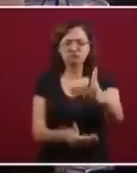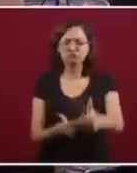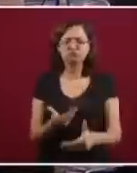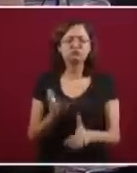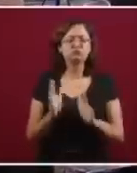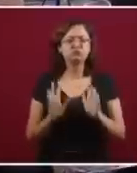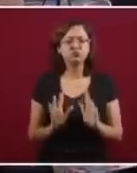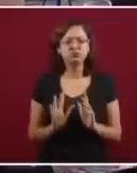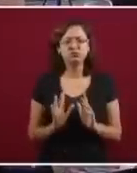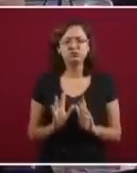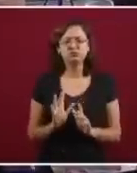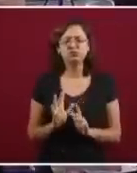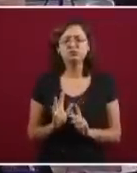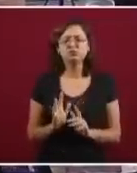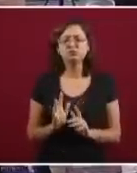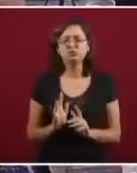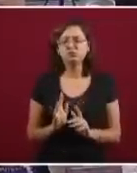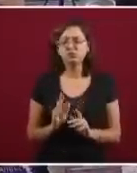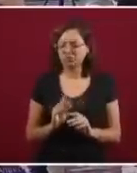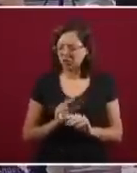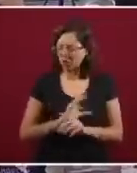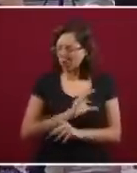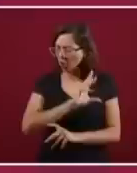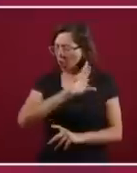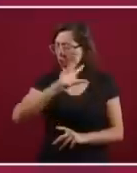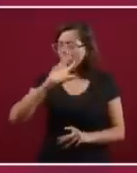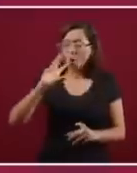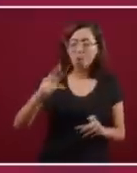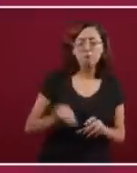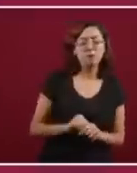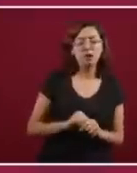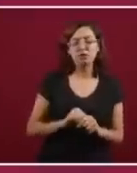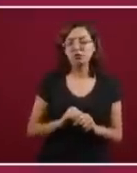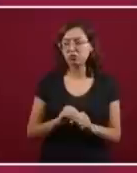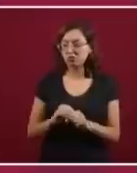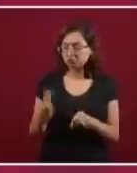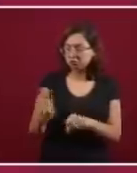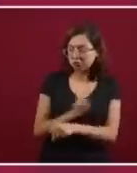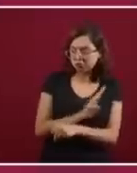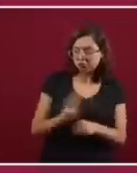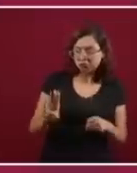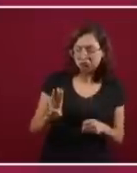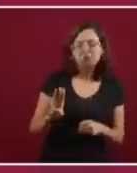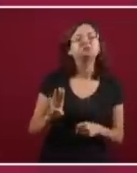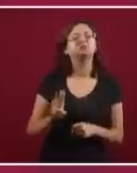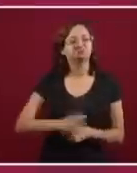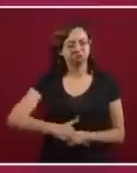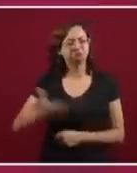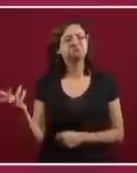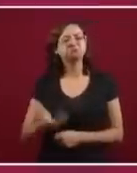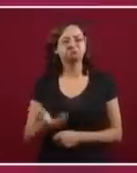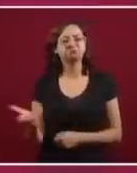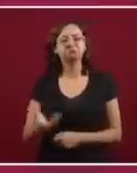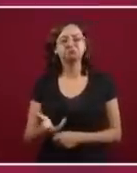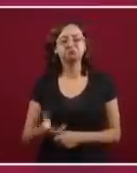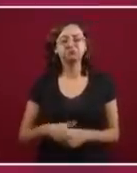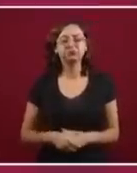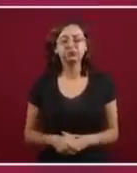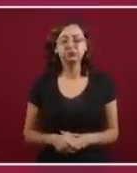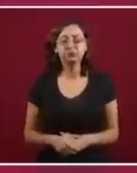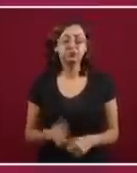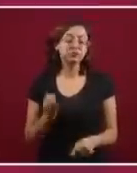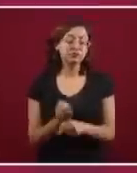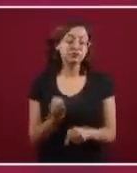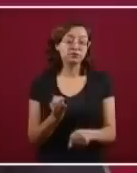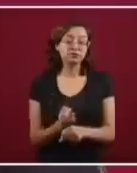proceso y vamos a hacer todo lo que convenga una ventaja que tenemos